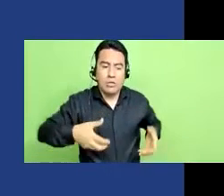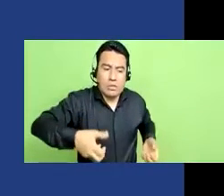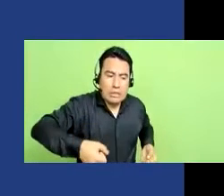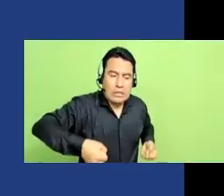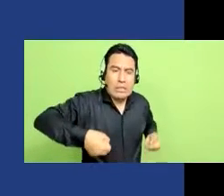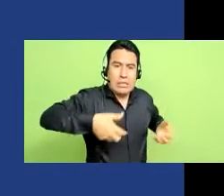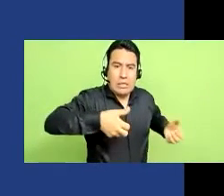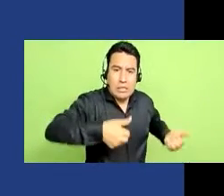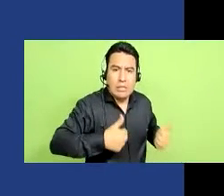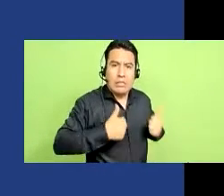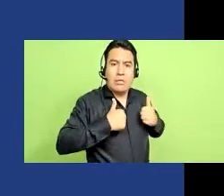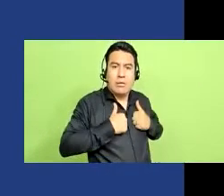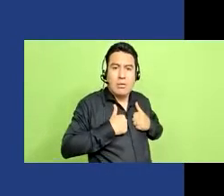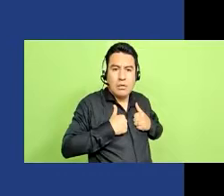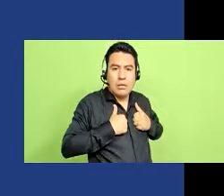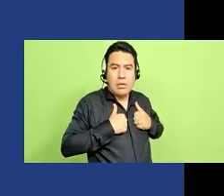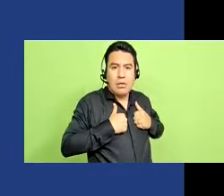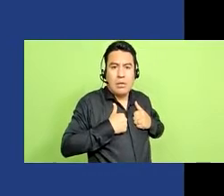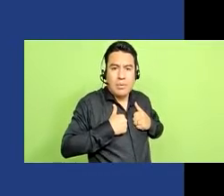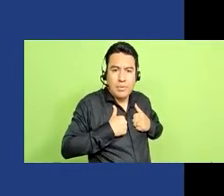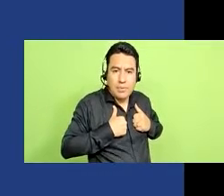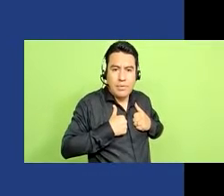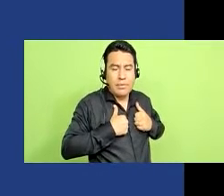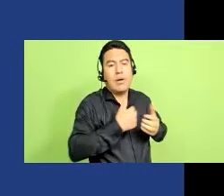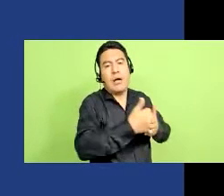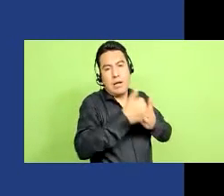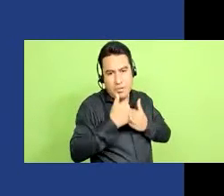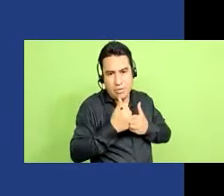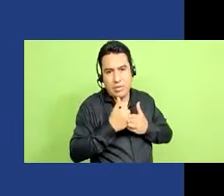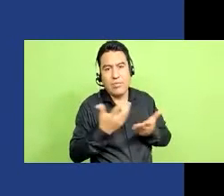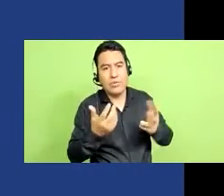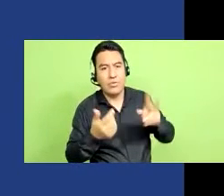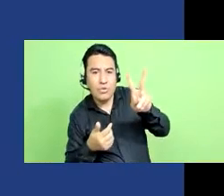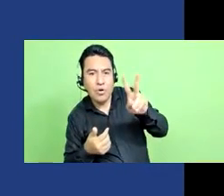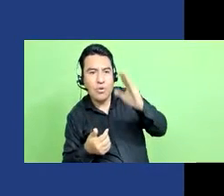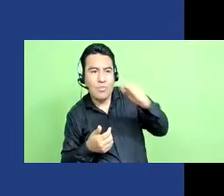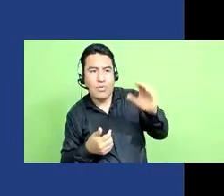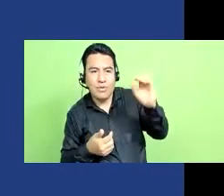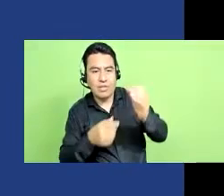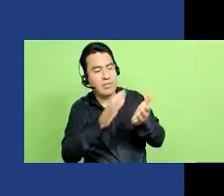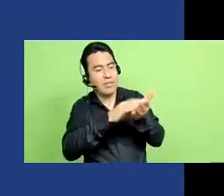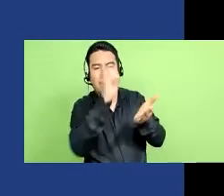ya las otras alternativas del 4 por ciento ya no aplicaría